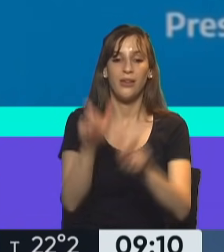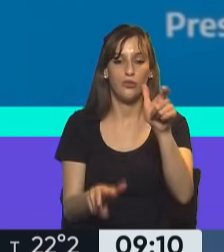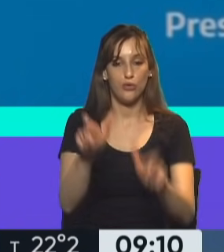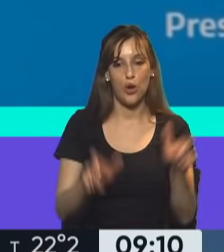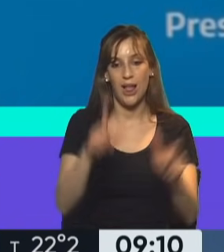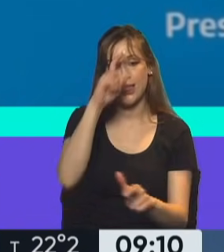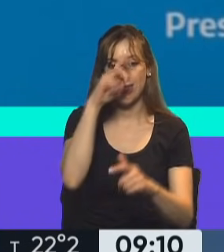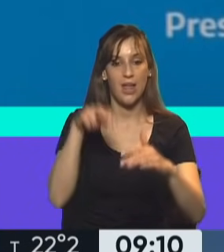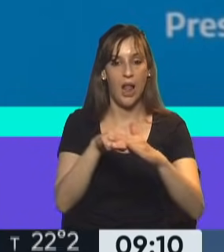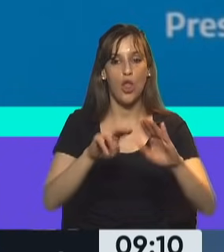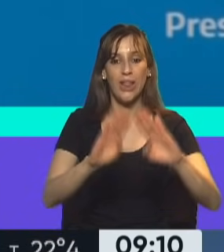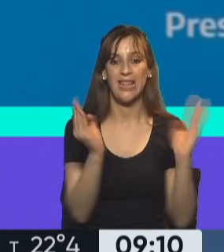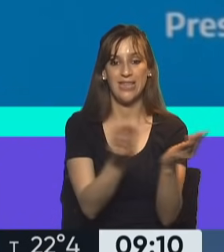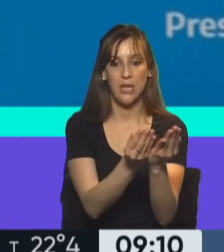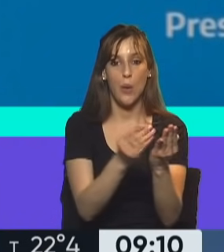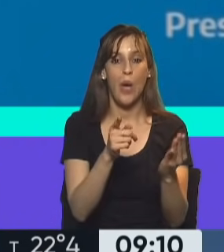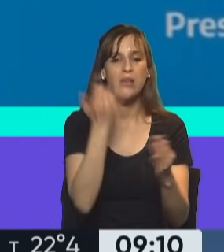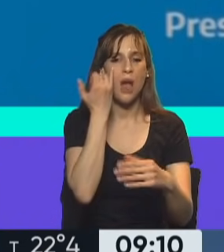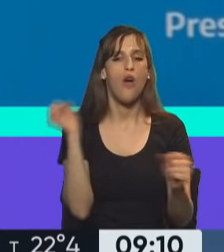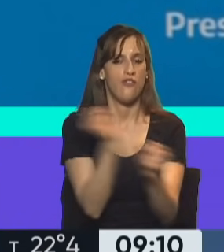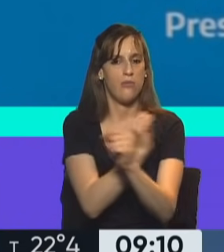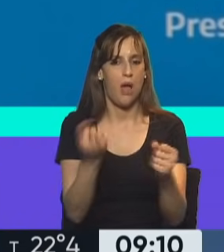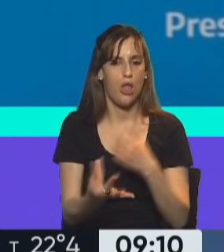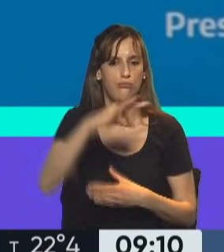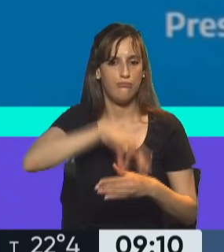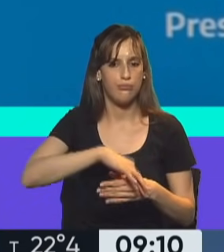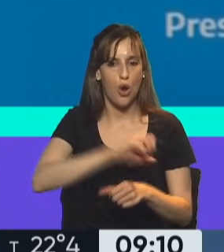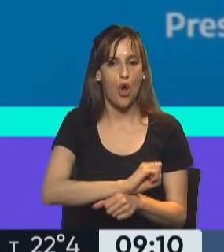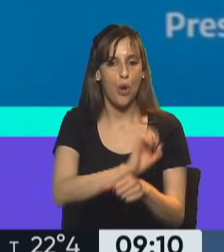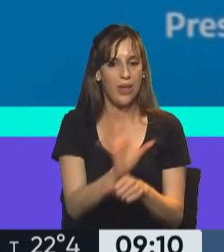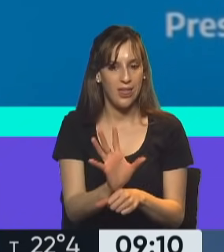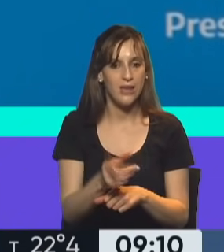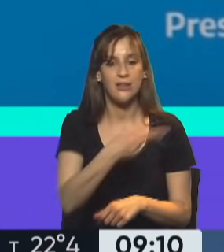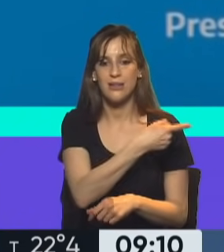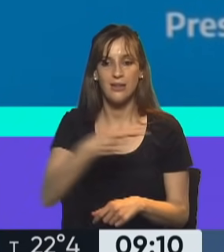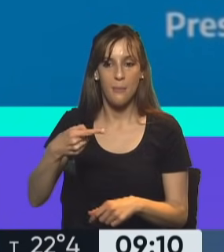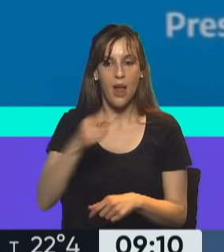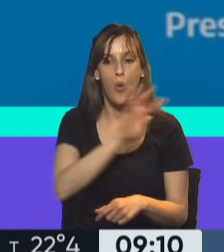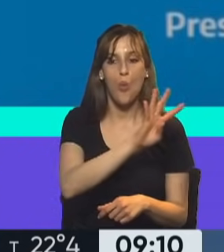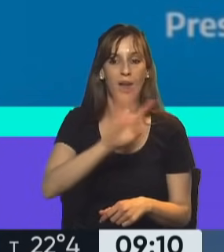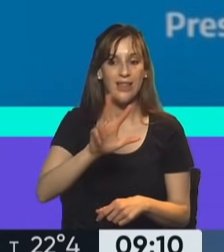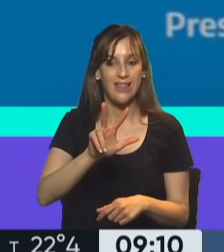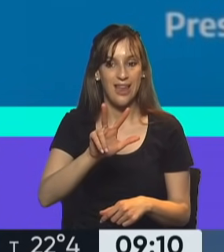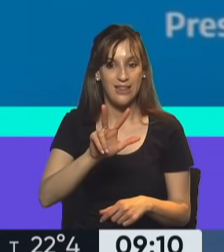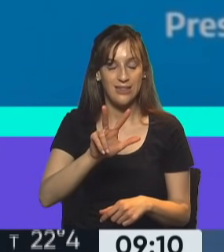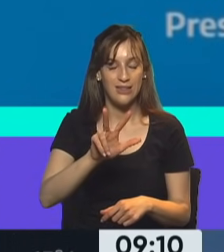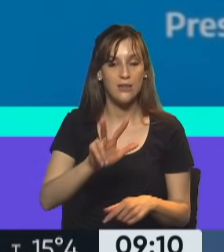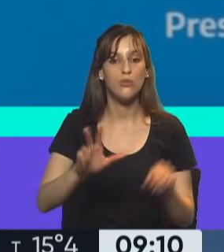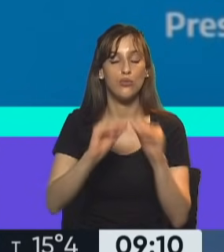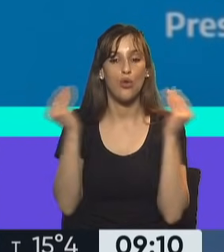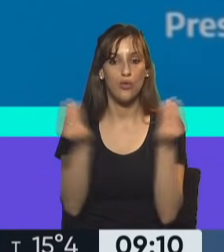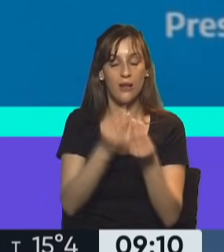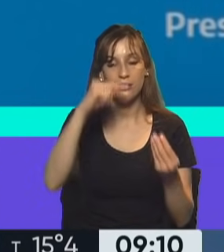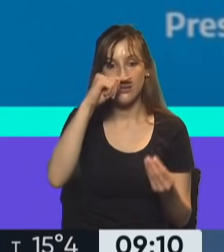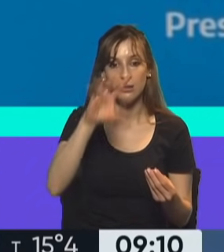en unidad de terapia intensiva con diagnóstico confirmado de SARS-CoV-2, que en la semana 43 es de 750